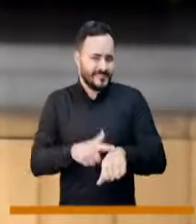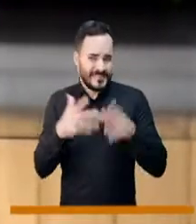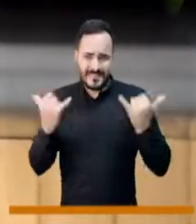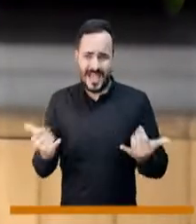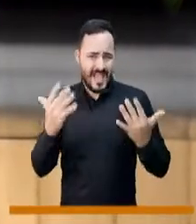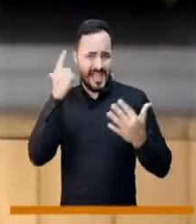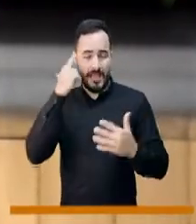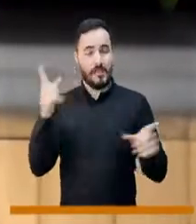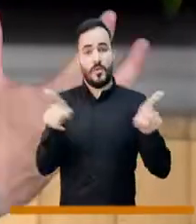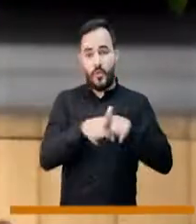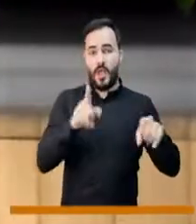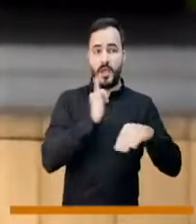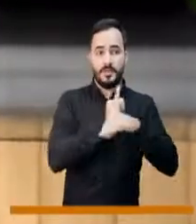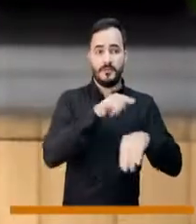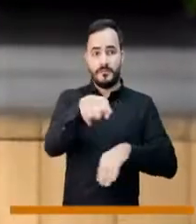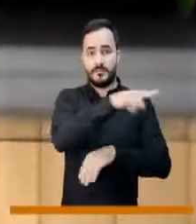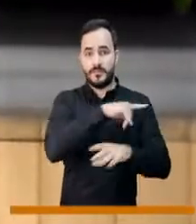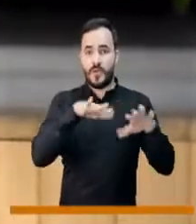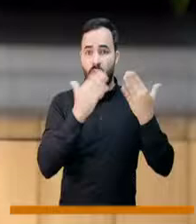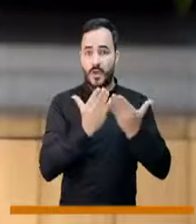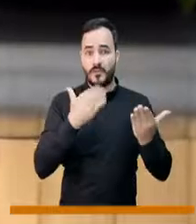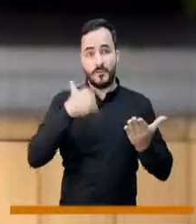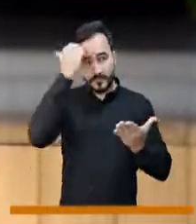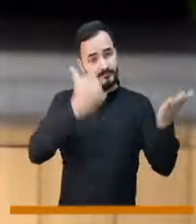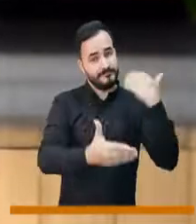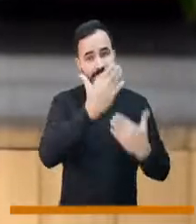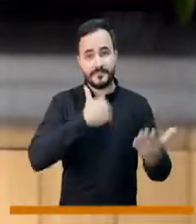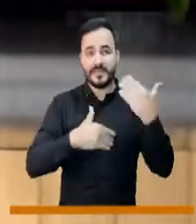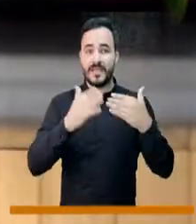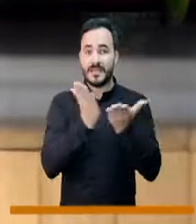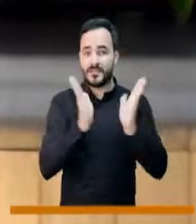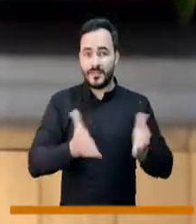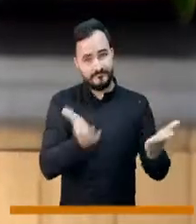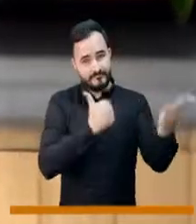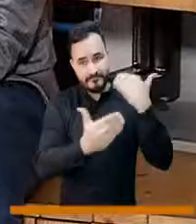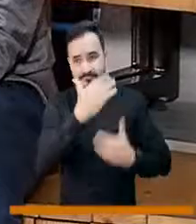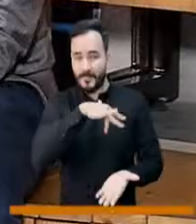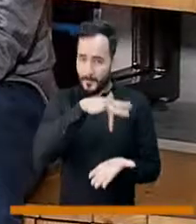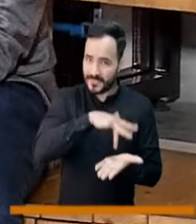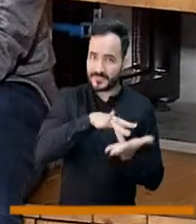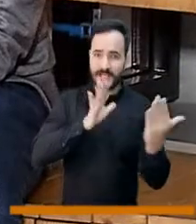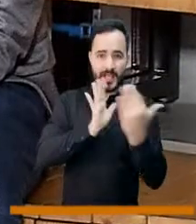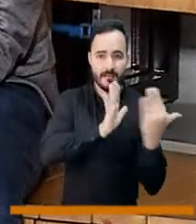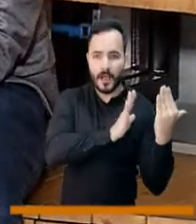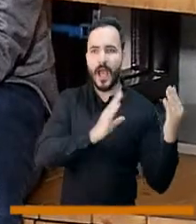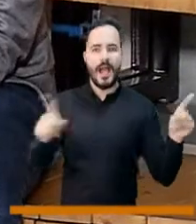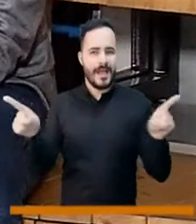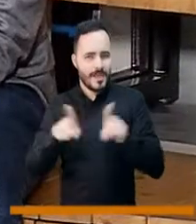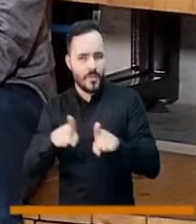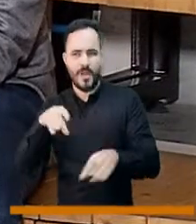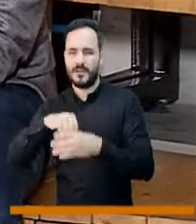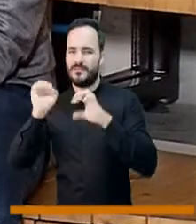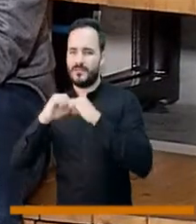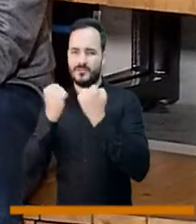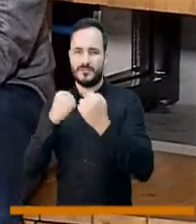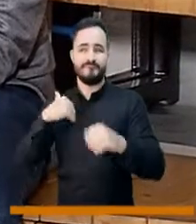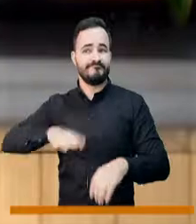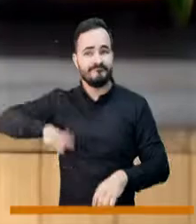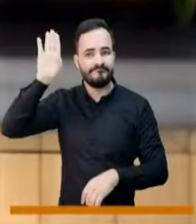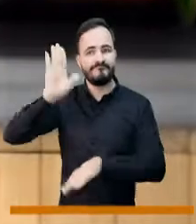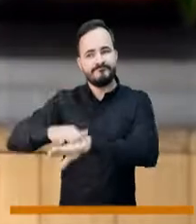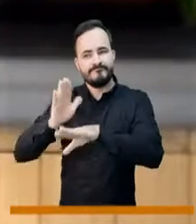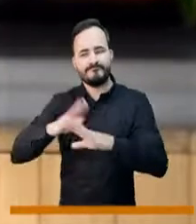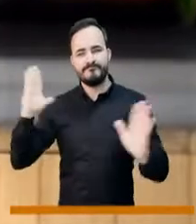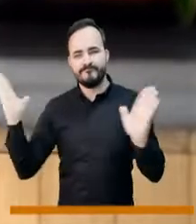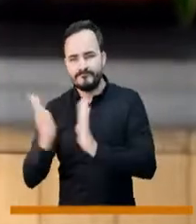le decimos a los maestros que tienen que volver a las escuelas y que la educación presencial es vital, pues también hemos hecho el llamado de que es importante